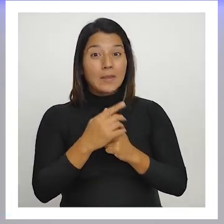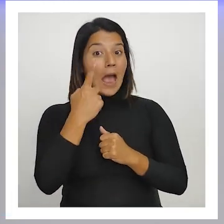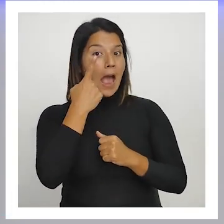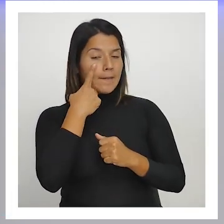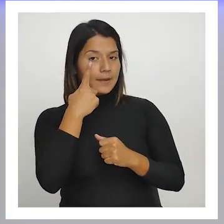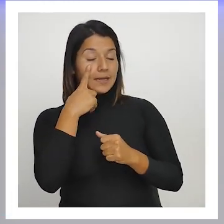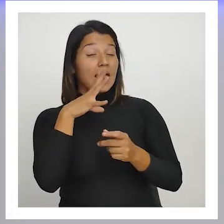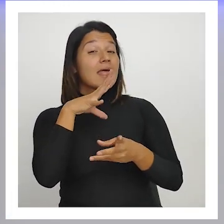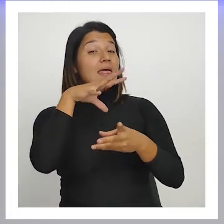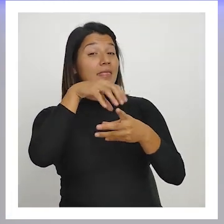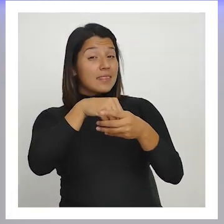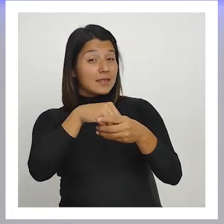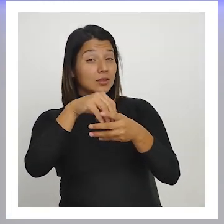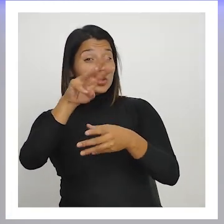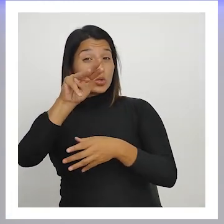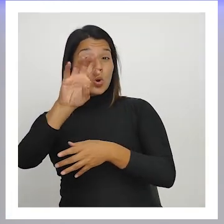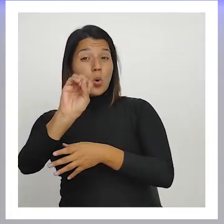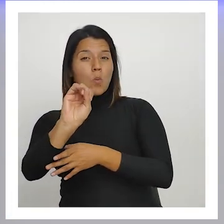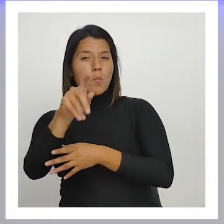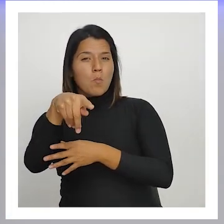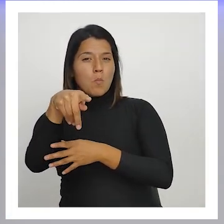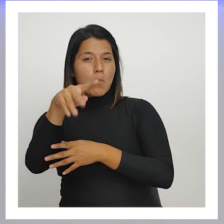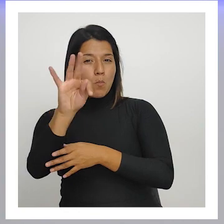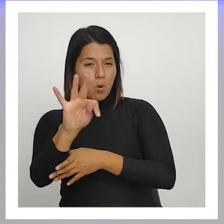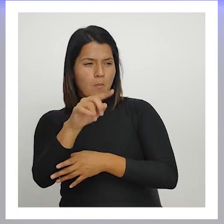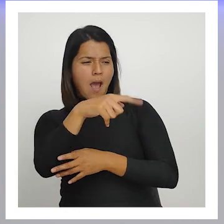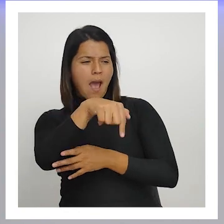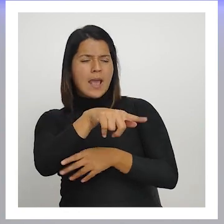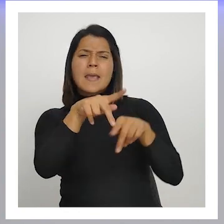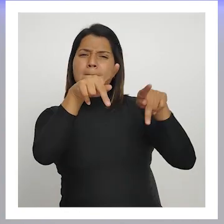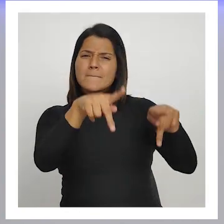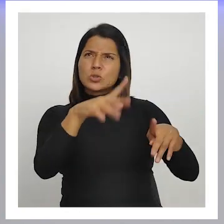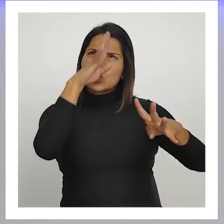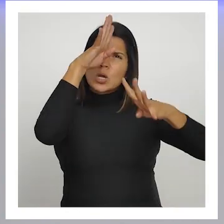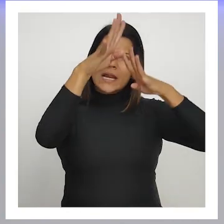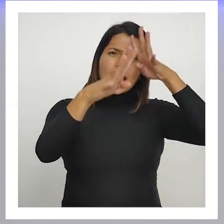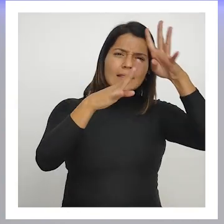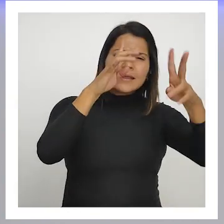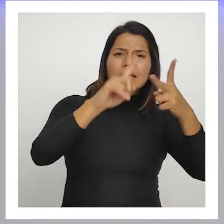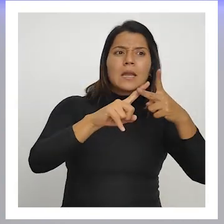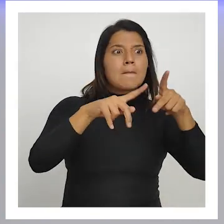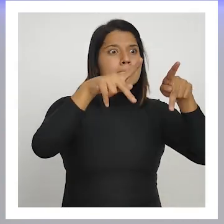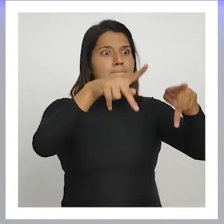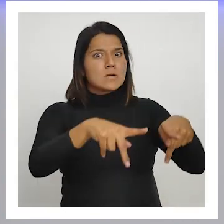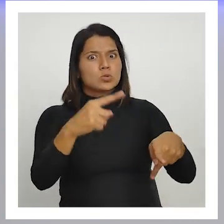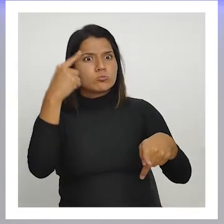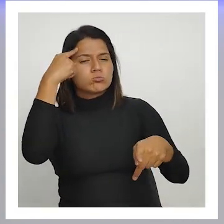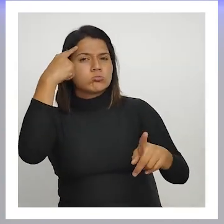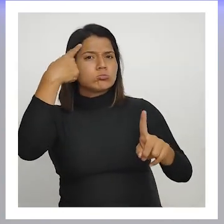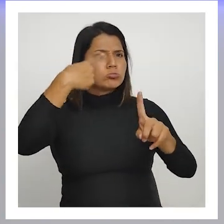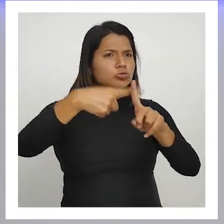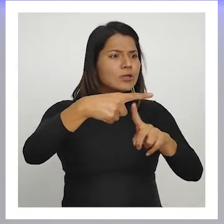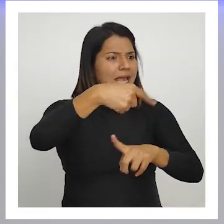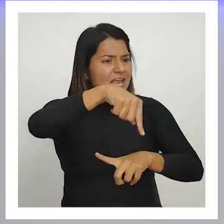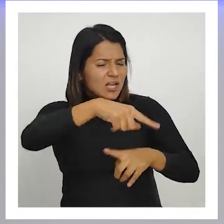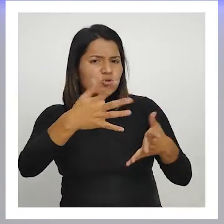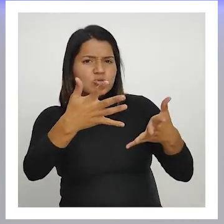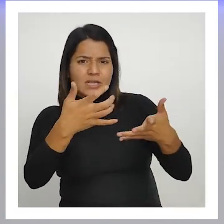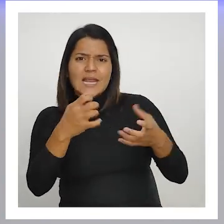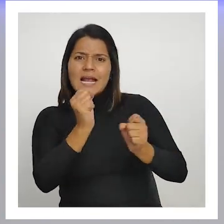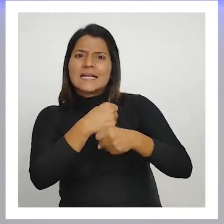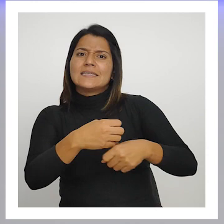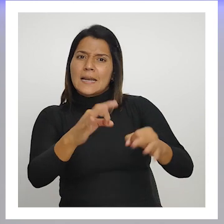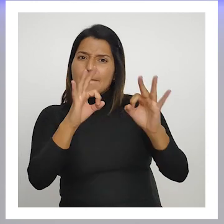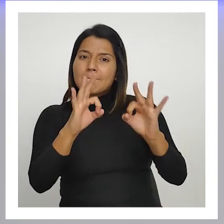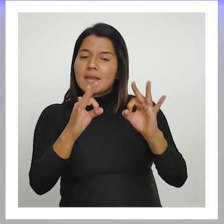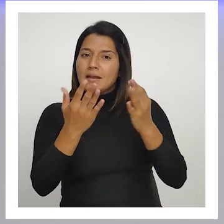interno del MOP tenemos gente creativa, tenemos gente propositiva, tenemos gente con muchas ganas de hacer las cosas. Y